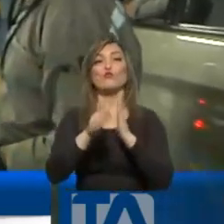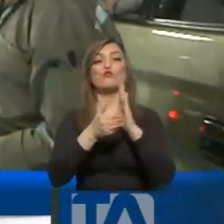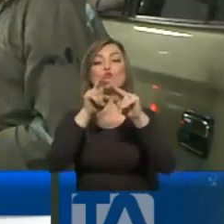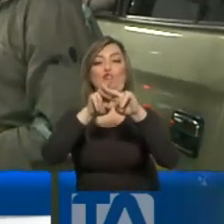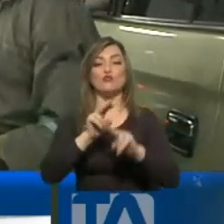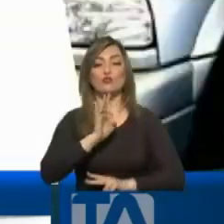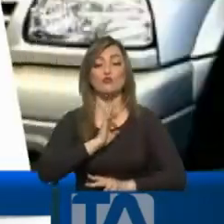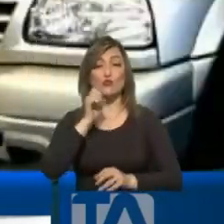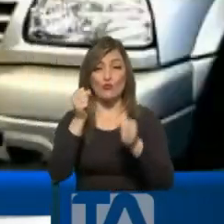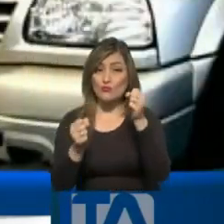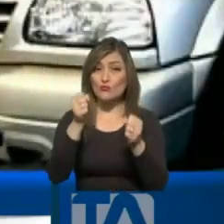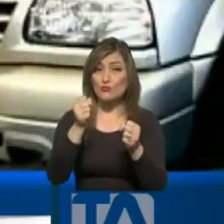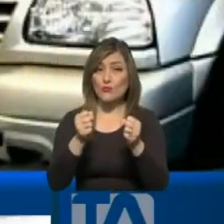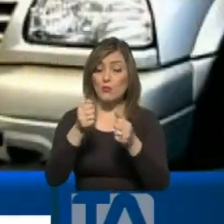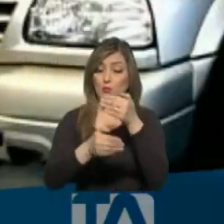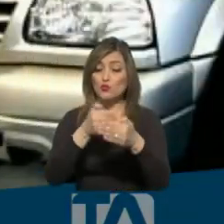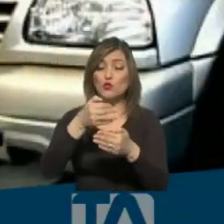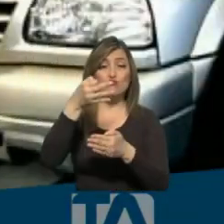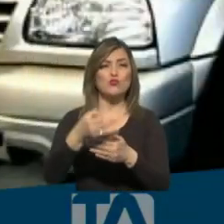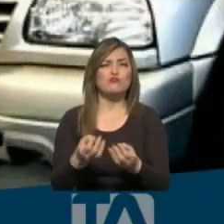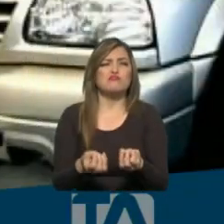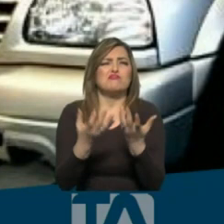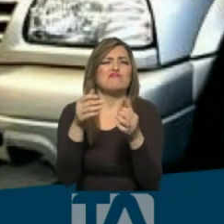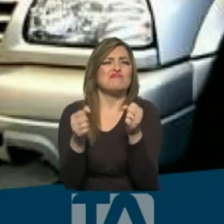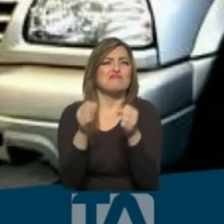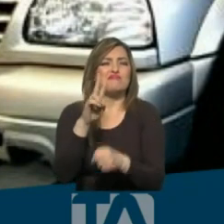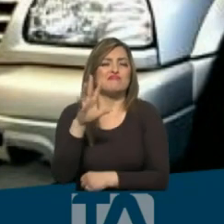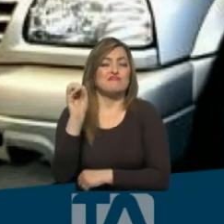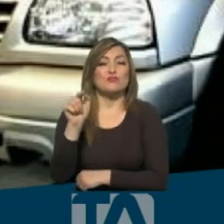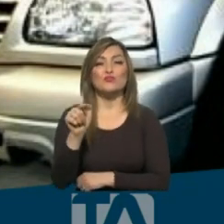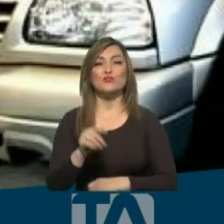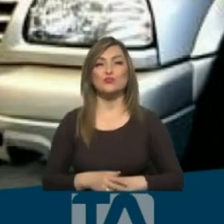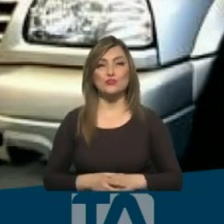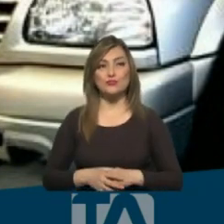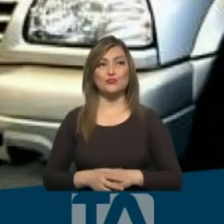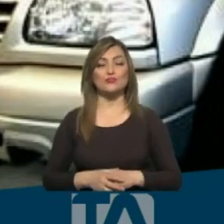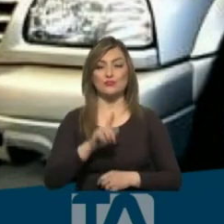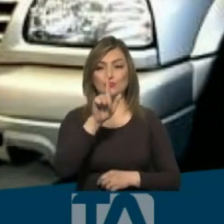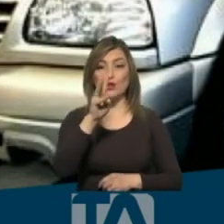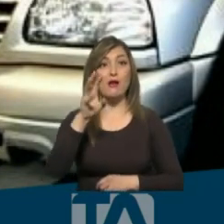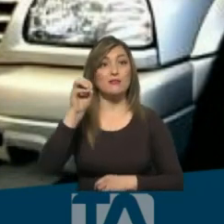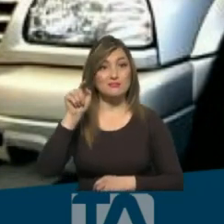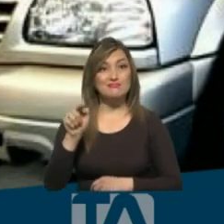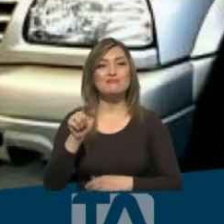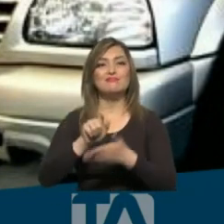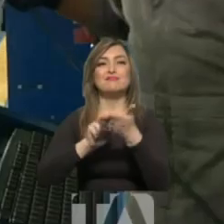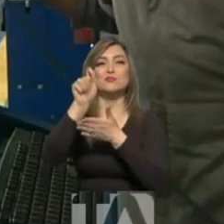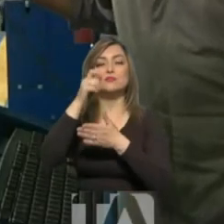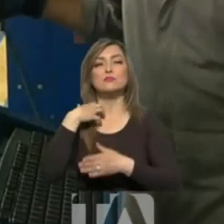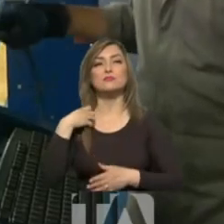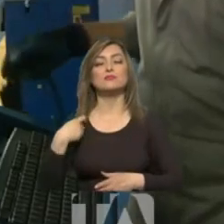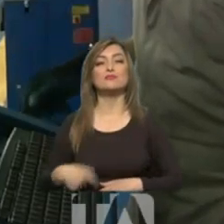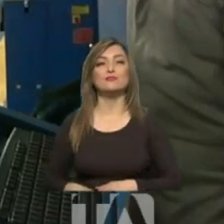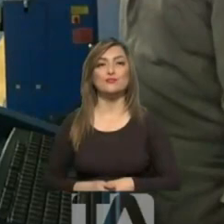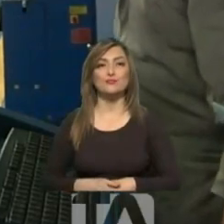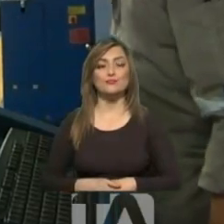técnica vehicular, han cumplido con el proceso alrededor de 250.000 vehículos y de estos 160.000 fueron aprobados. En